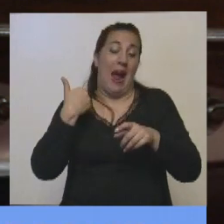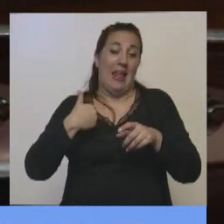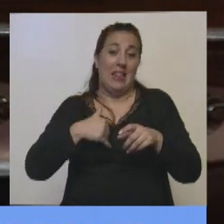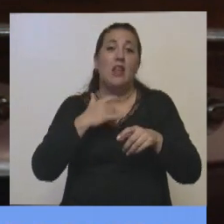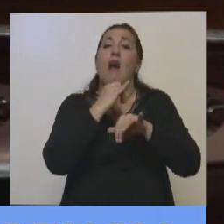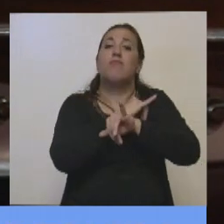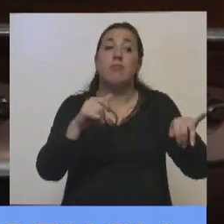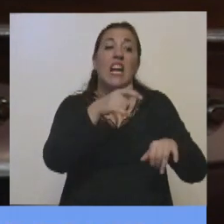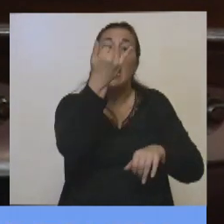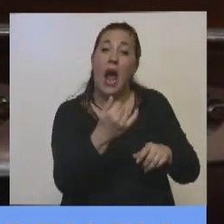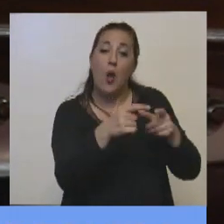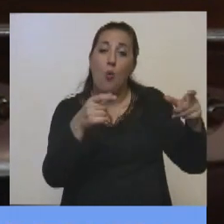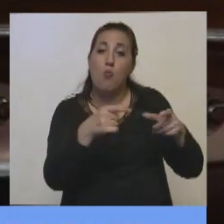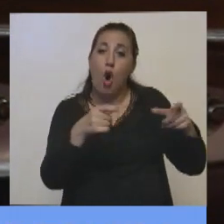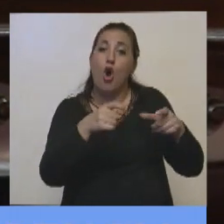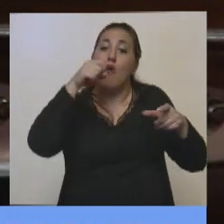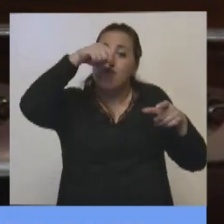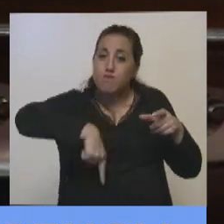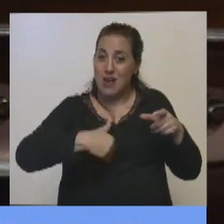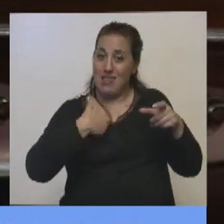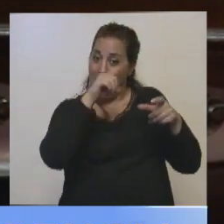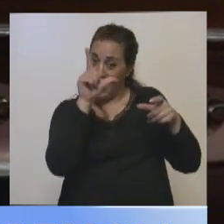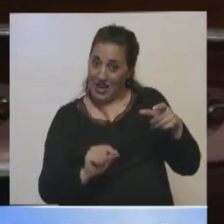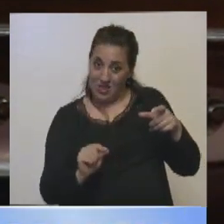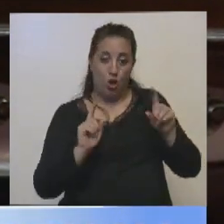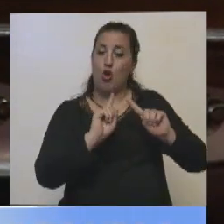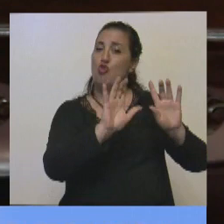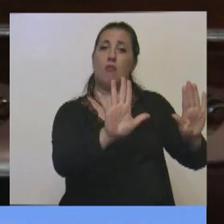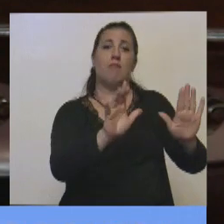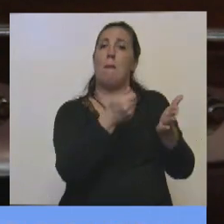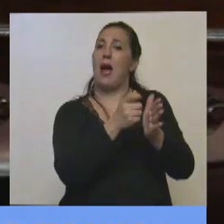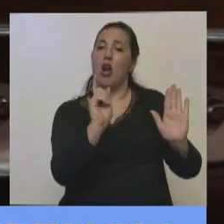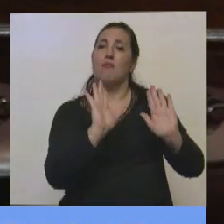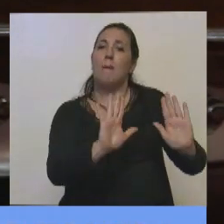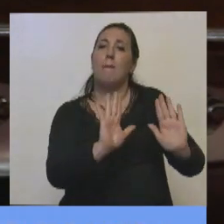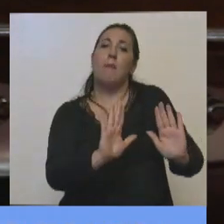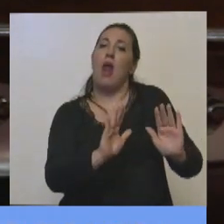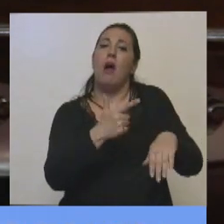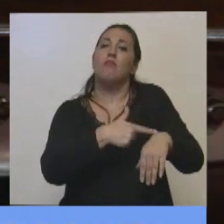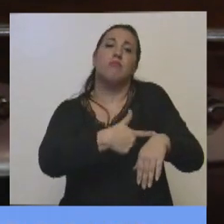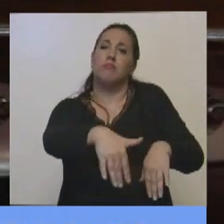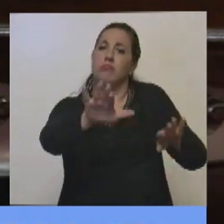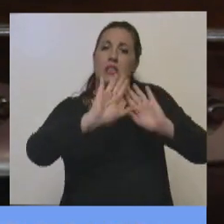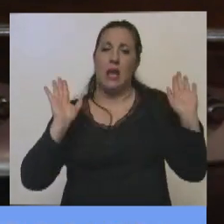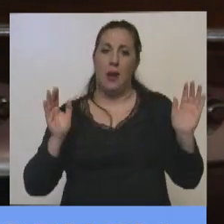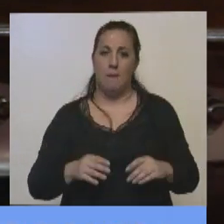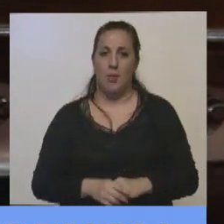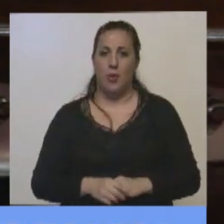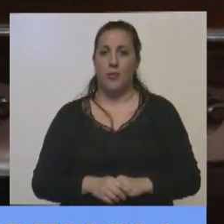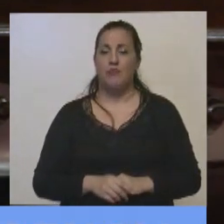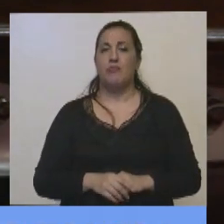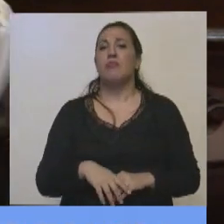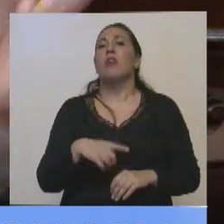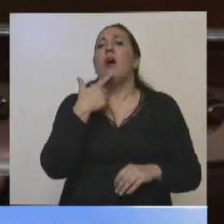emitido bajo jurisdicción nacional no le vamos a pagar esperen unos días después completo total le podrá llamar